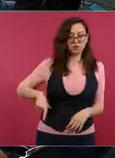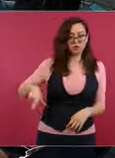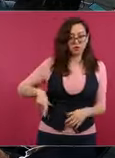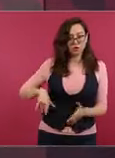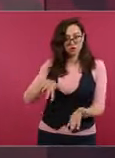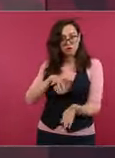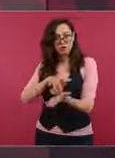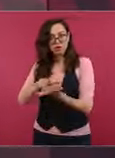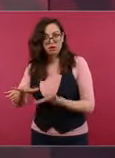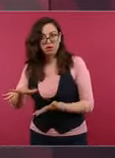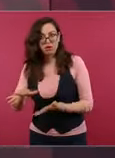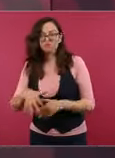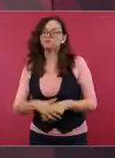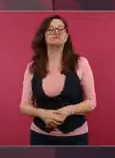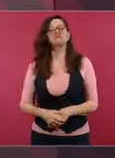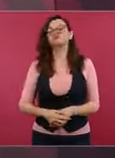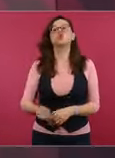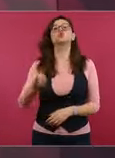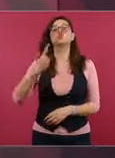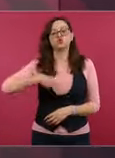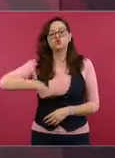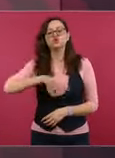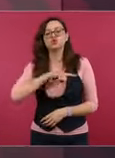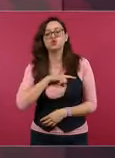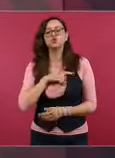fuimos nosotros.